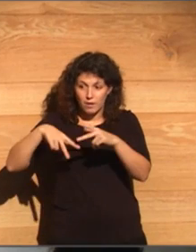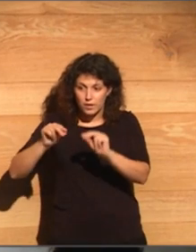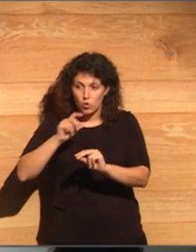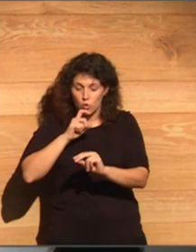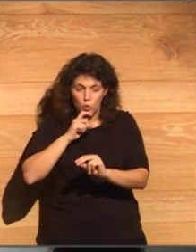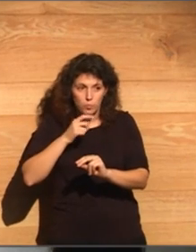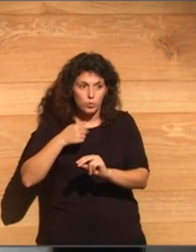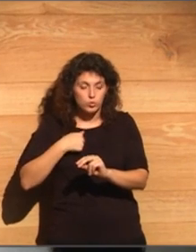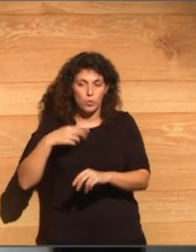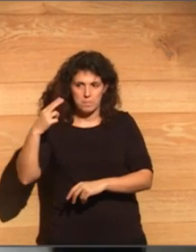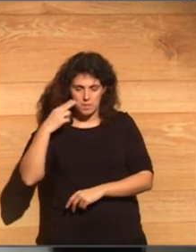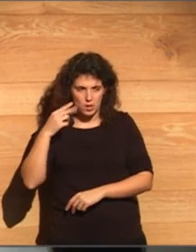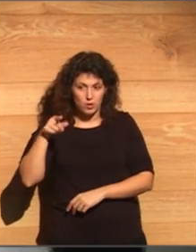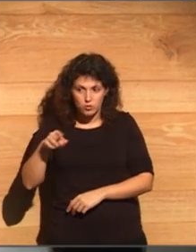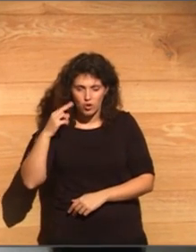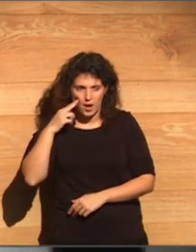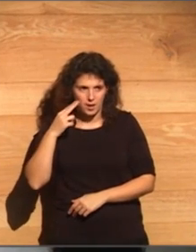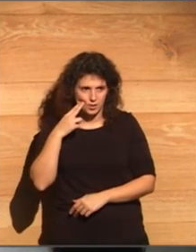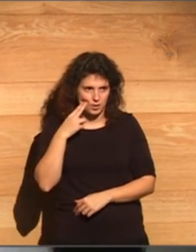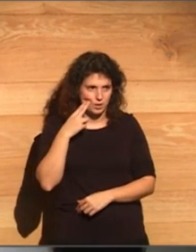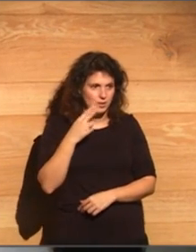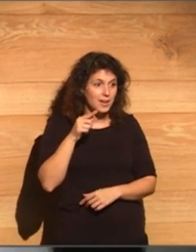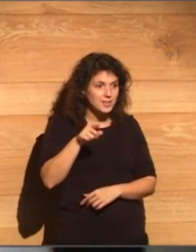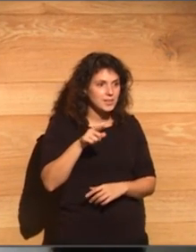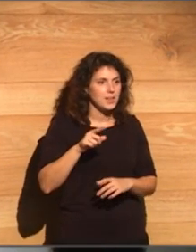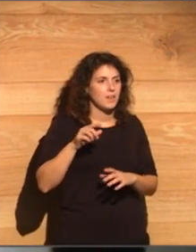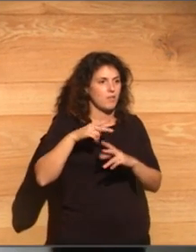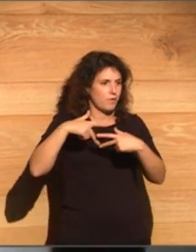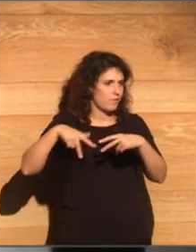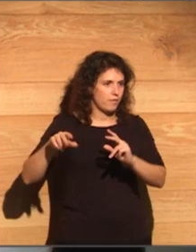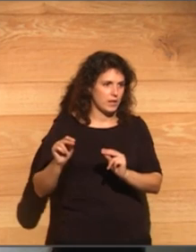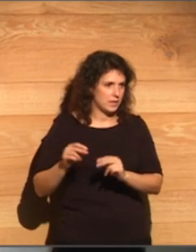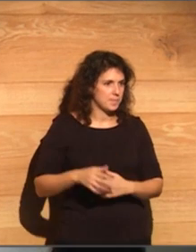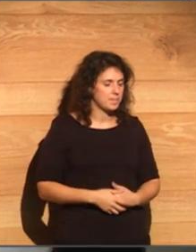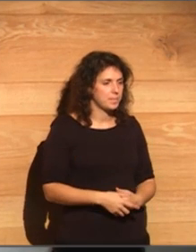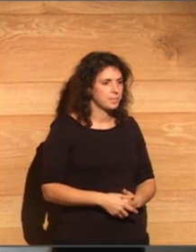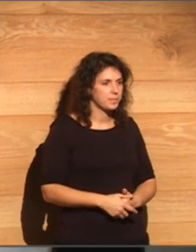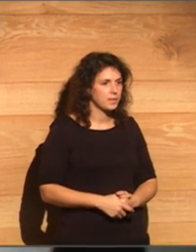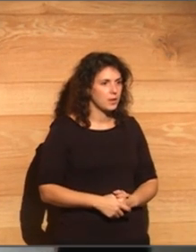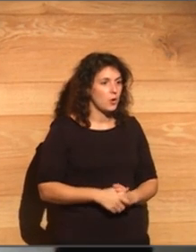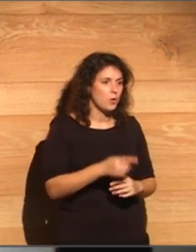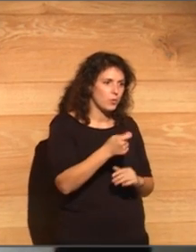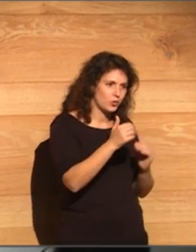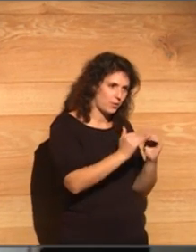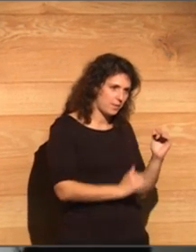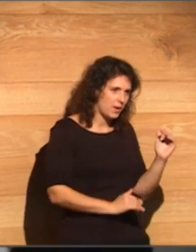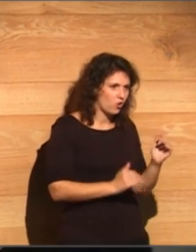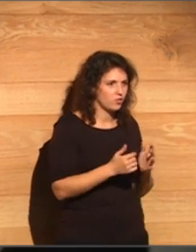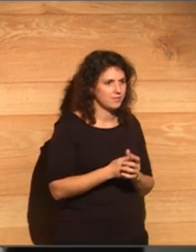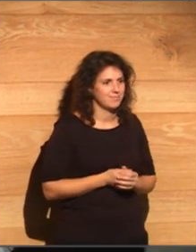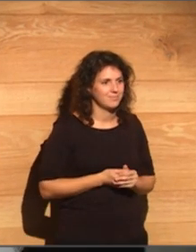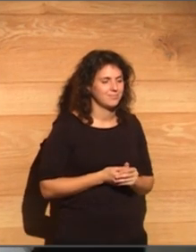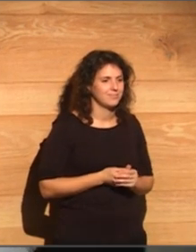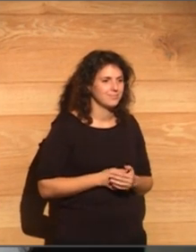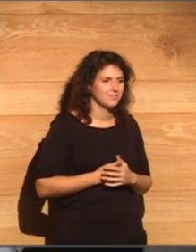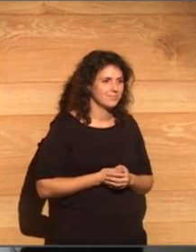aterra. Eso es. Y así acaba la obra. Bueno, pues acabamos un poquito de bajonita, ¿no? No, vamos a acabar de bajonita un